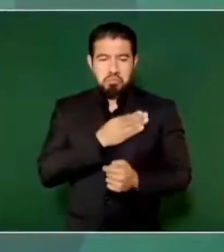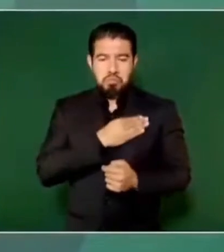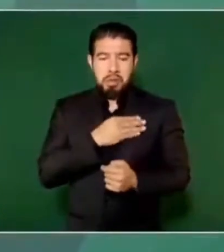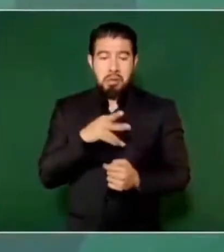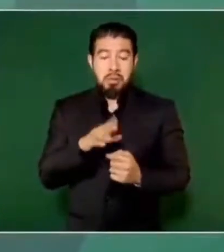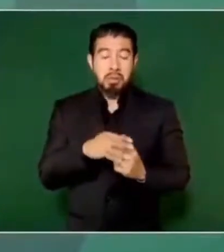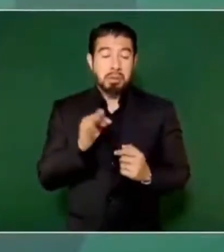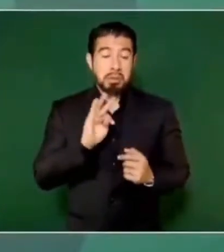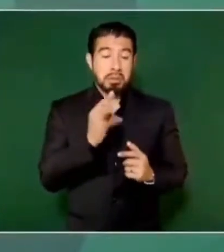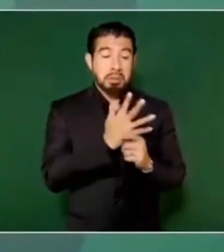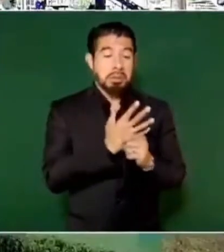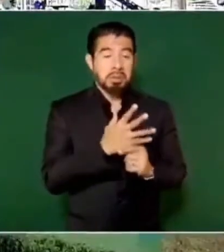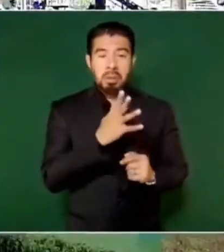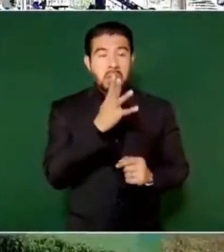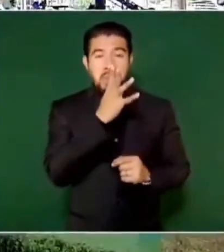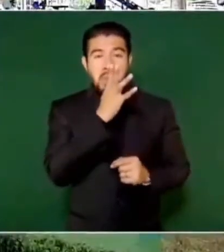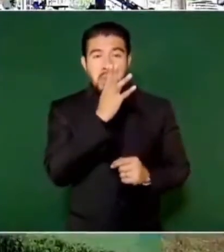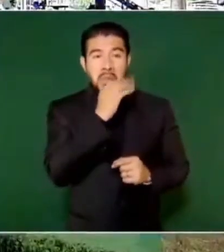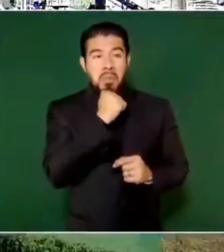Ciro.